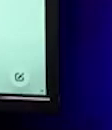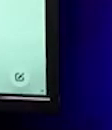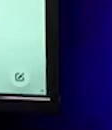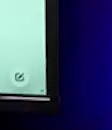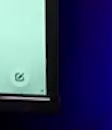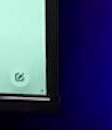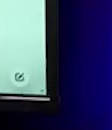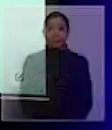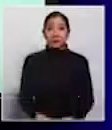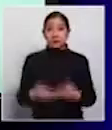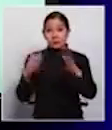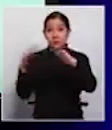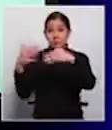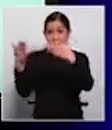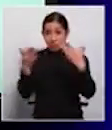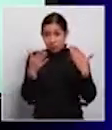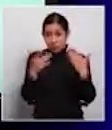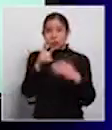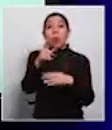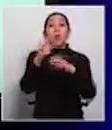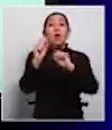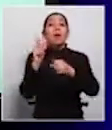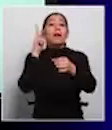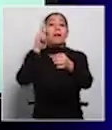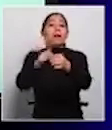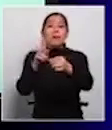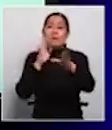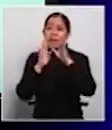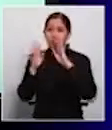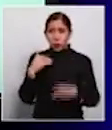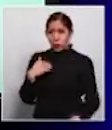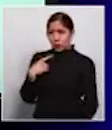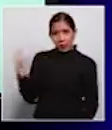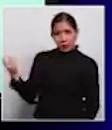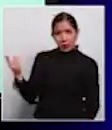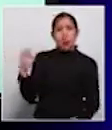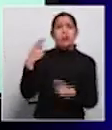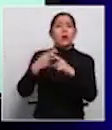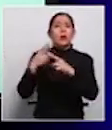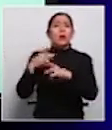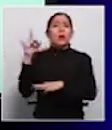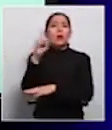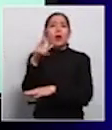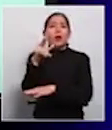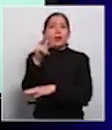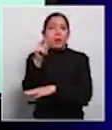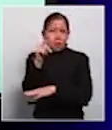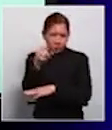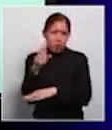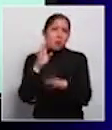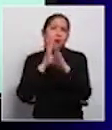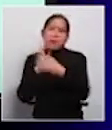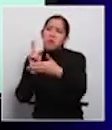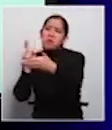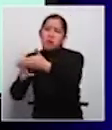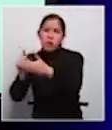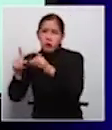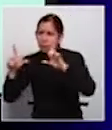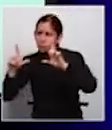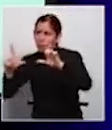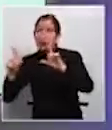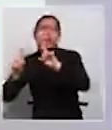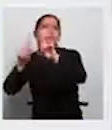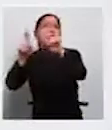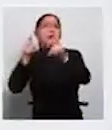Lo invitamos a que participe en nuestras redes sociales. Usted puede encontrarnos como Bolivia TV en Facebook. Y un tema que de seguro